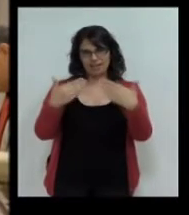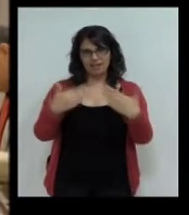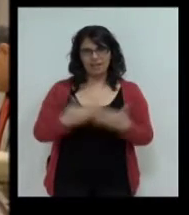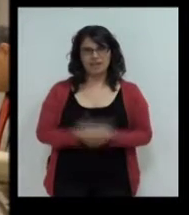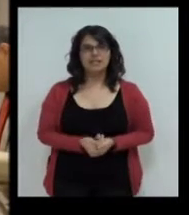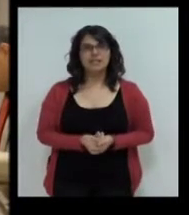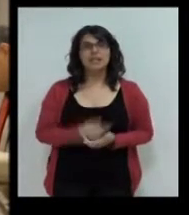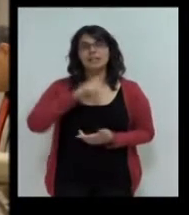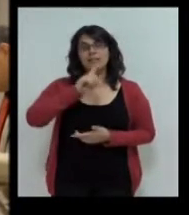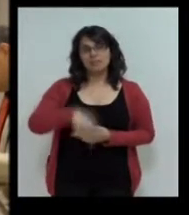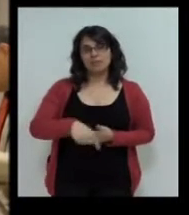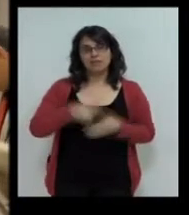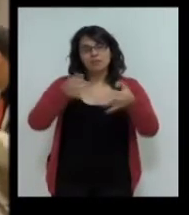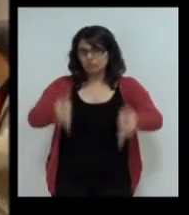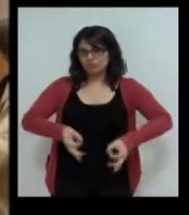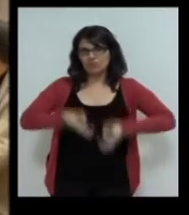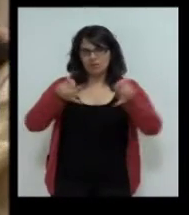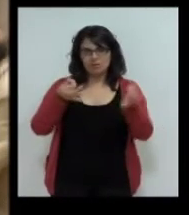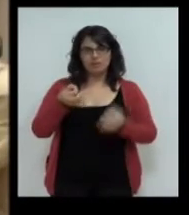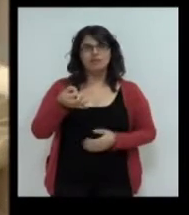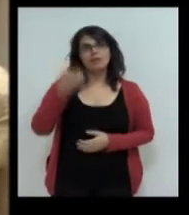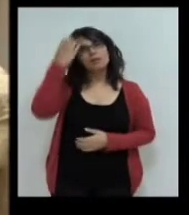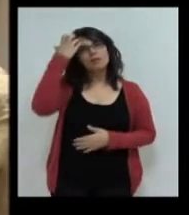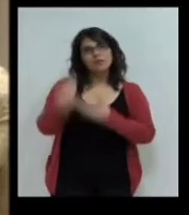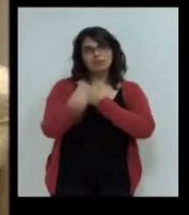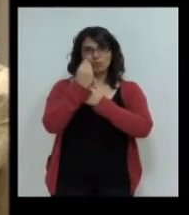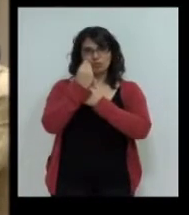a los patronos del Ministerio,